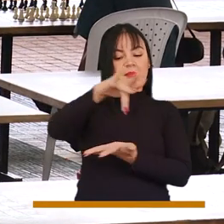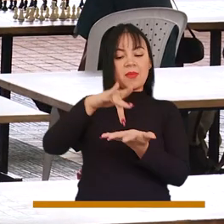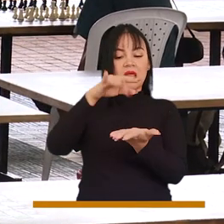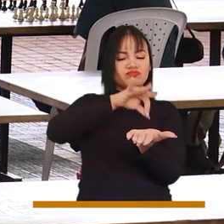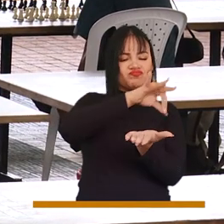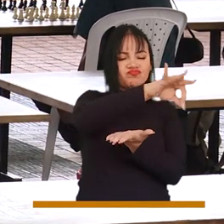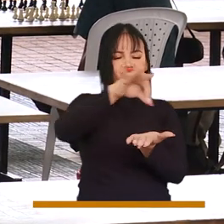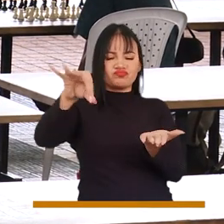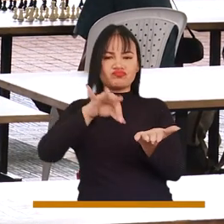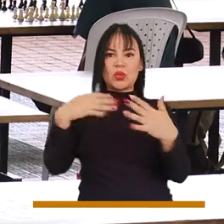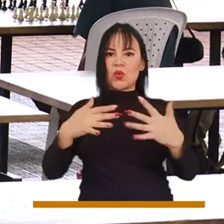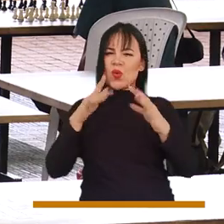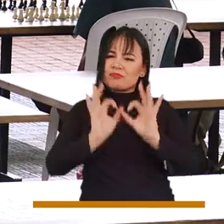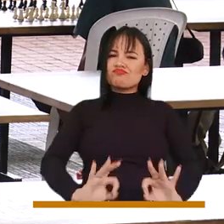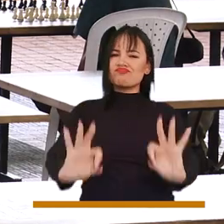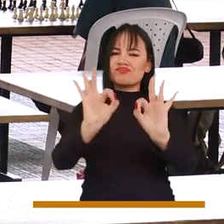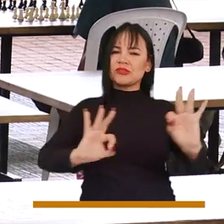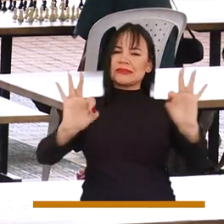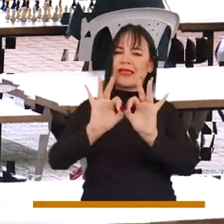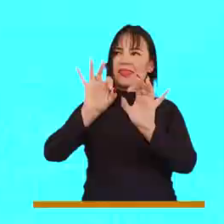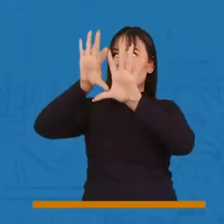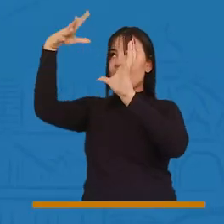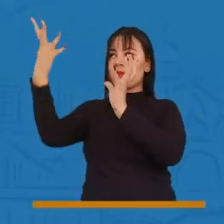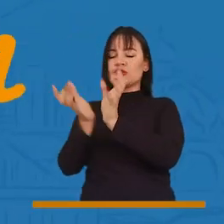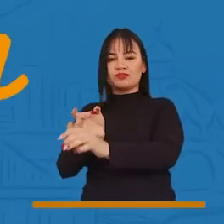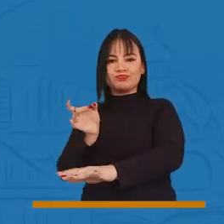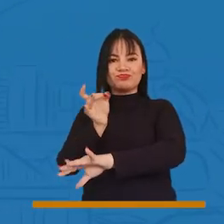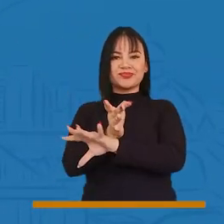este deporte a nivel mundial. No te lo pierdas.